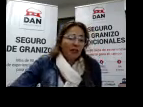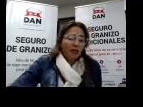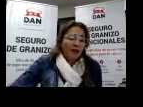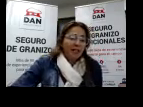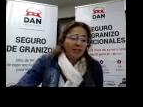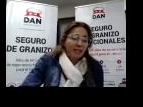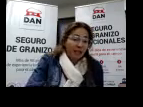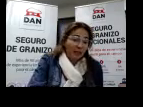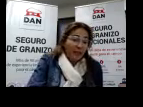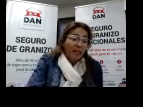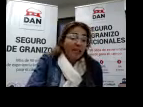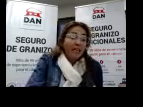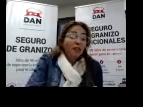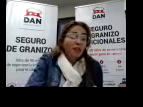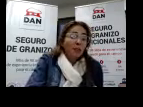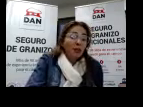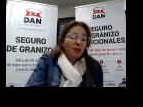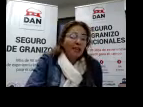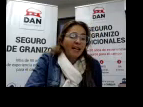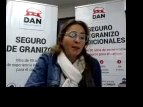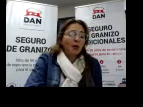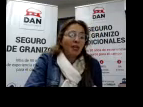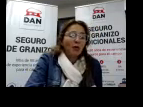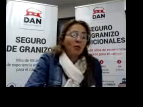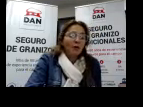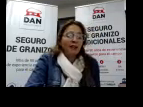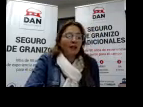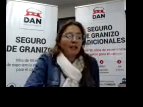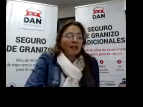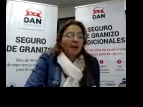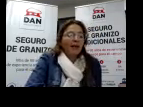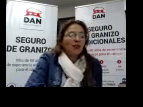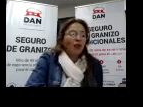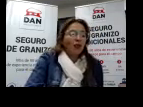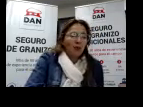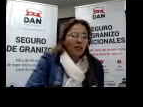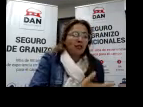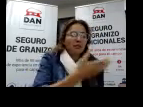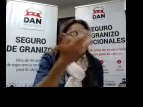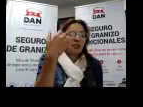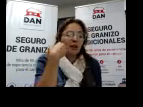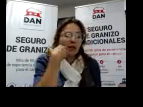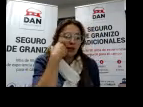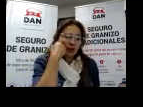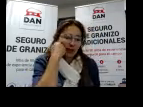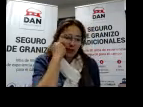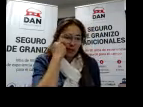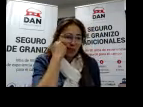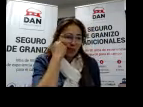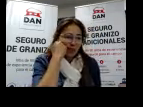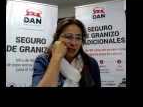tormentas en Córdoba y Santa Fe que no fueron pronosticadas por ningún medio. ¿Qué pasó? ¿Por qué no se